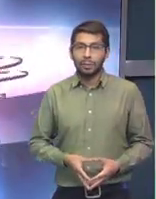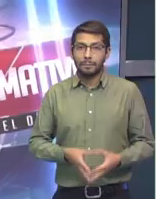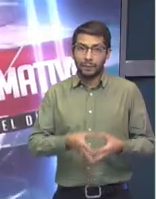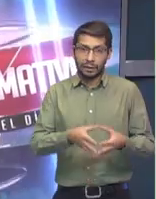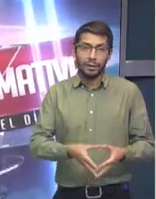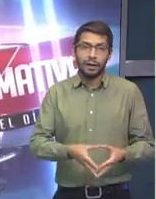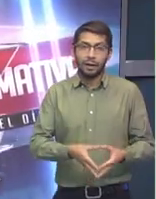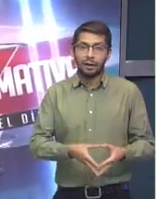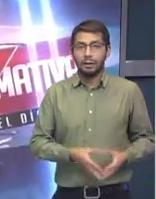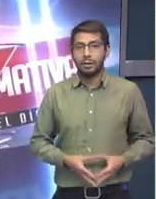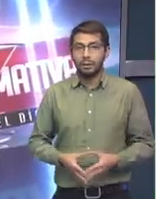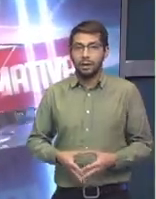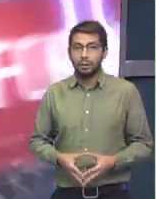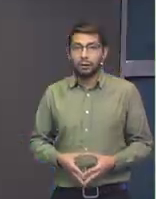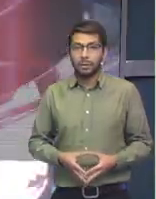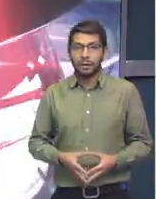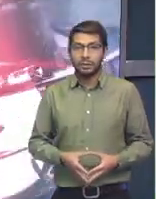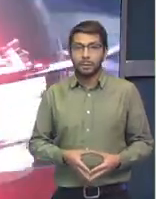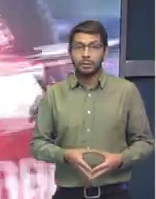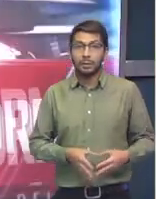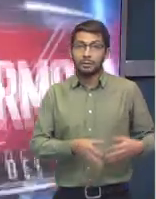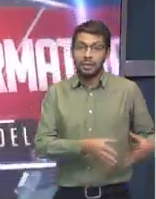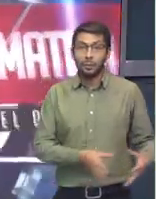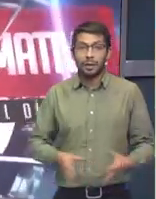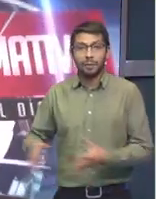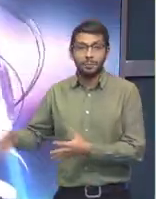persona para que vaya al lugar del parque de Chimbas.